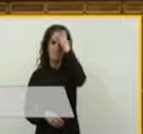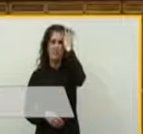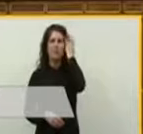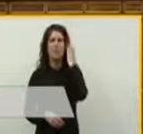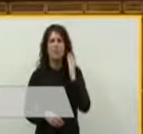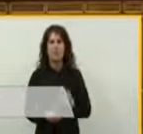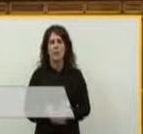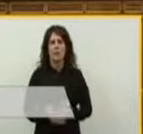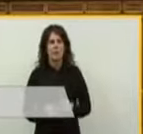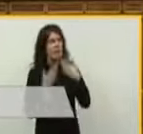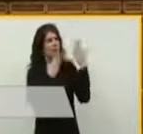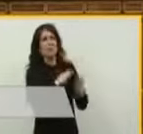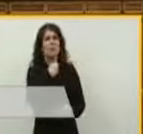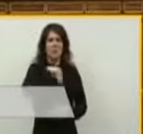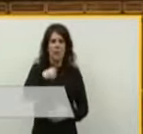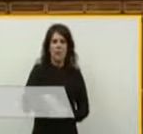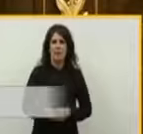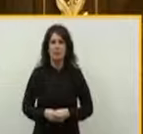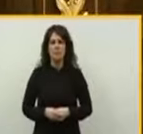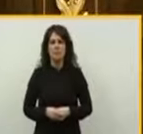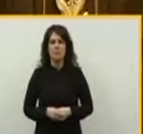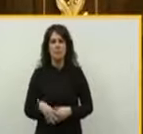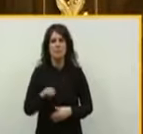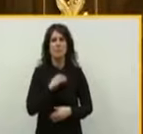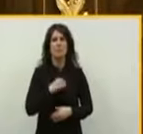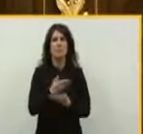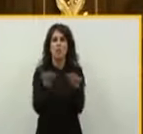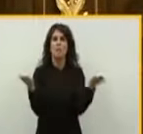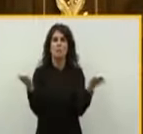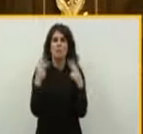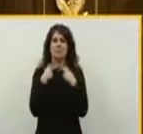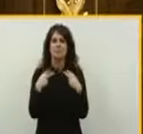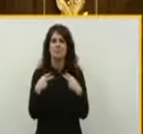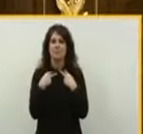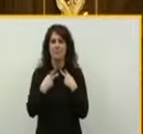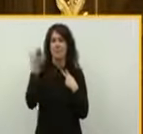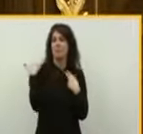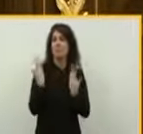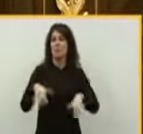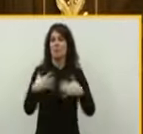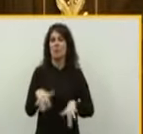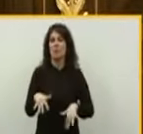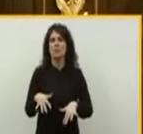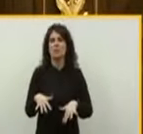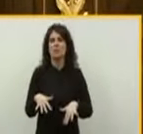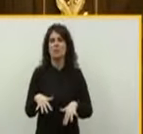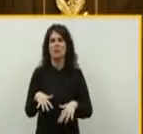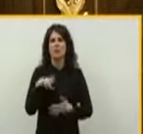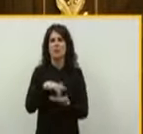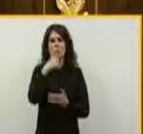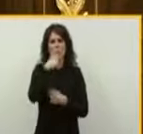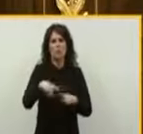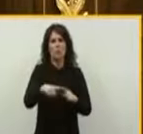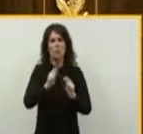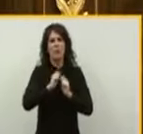Gracias, señor presidente. Señorías, el pasado miércoles ocurrió algo perturbador en